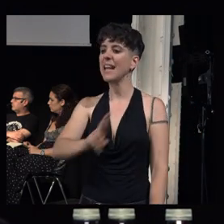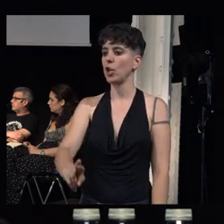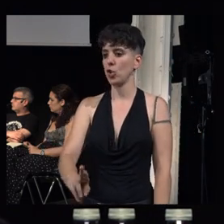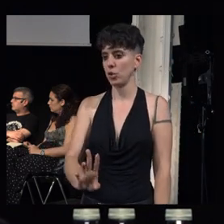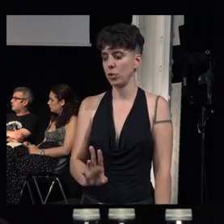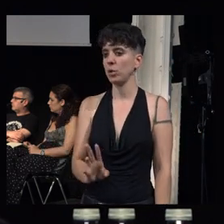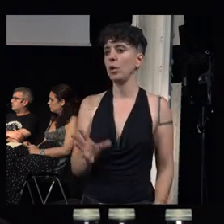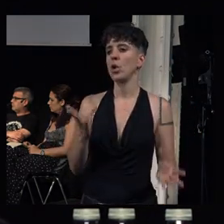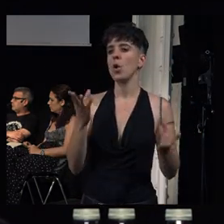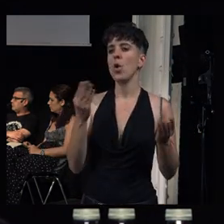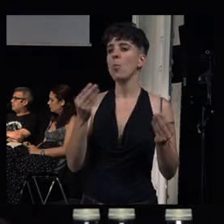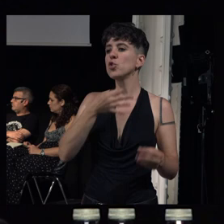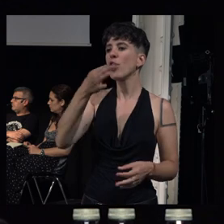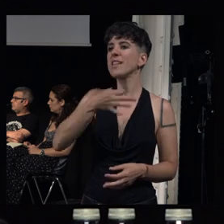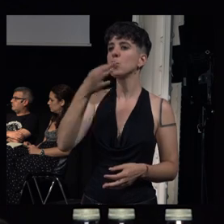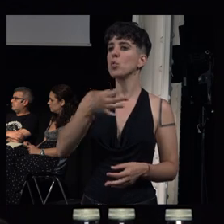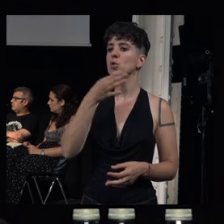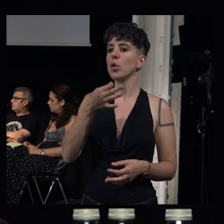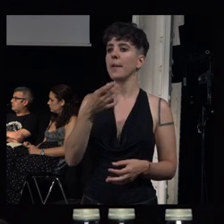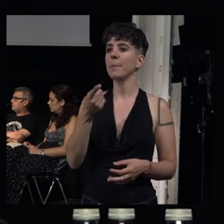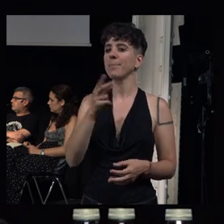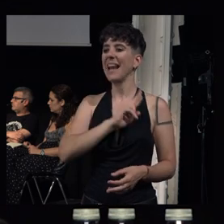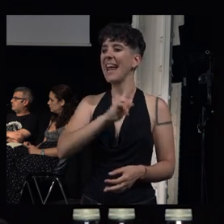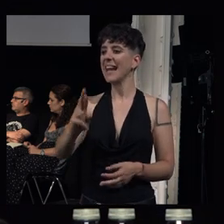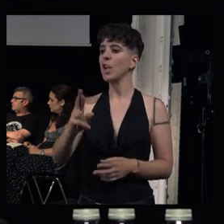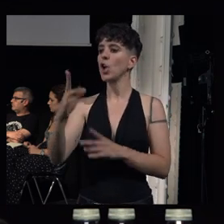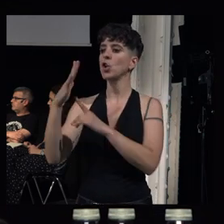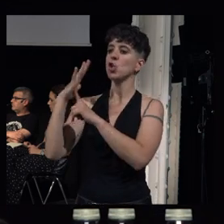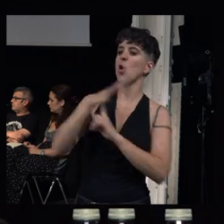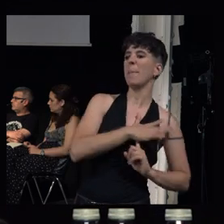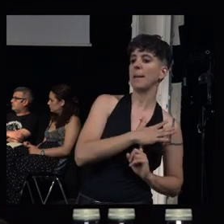¿no? Hay mucho discurso también sobre que la religión nos oprime,